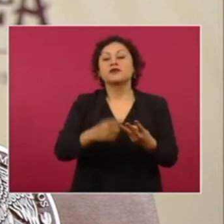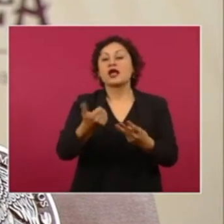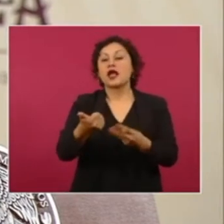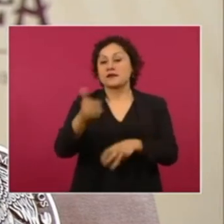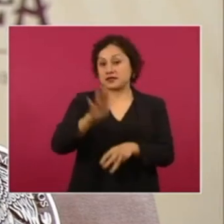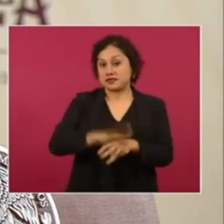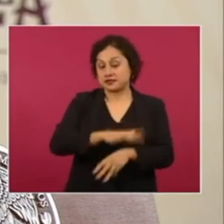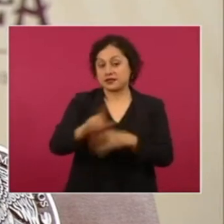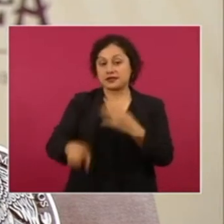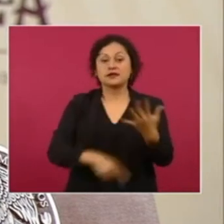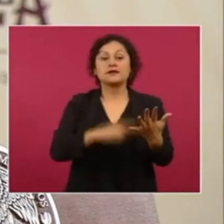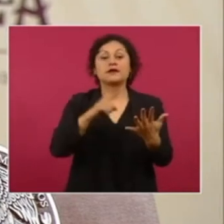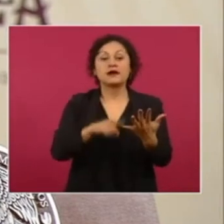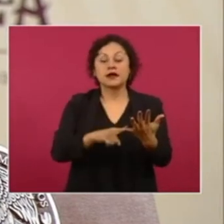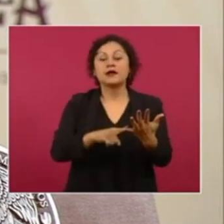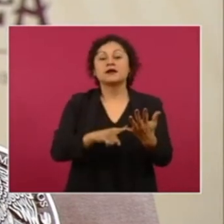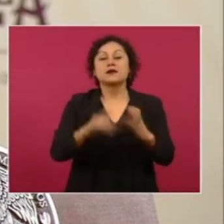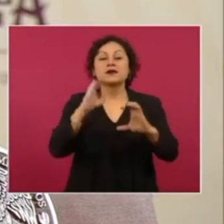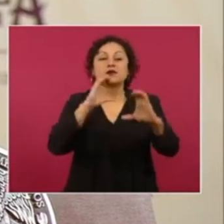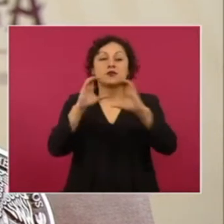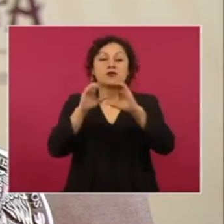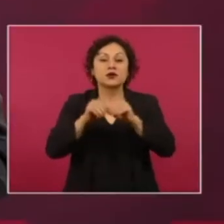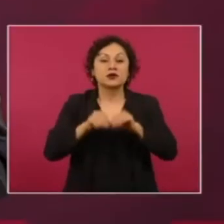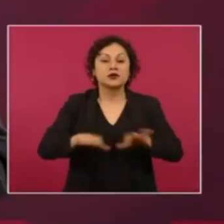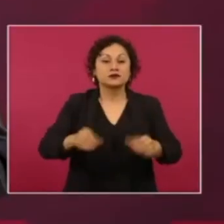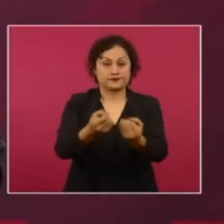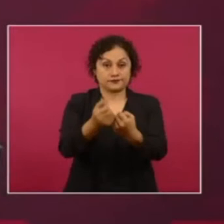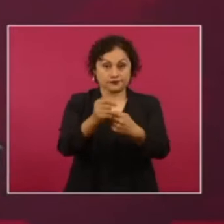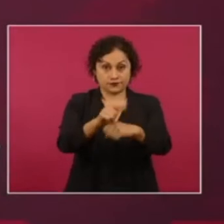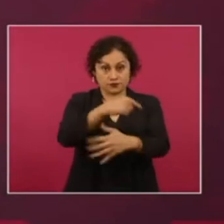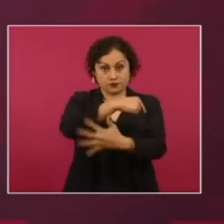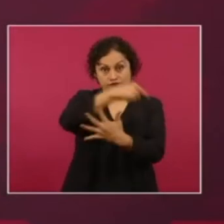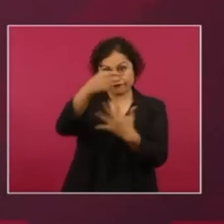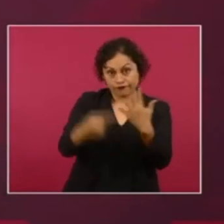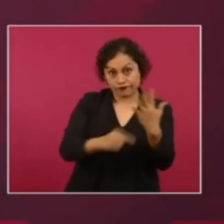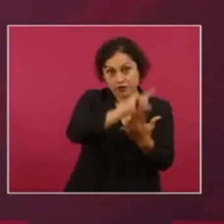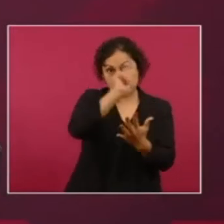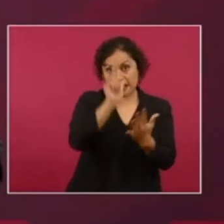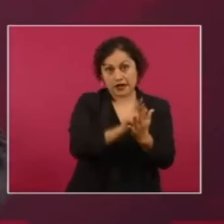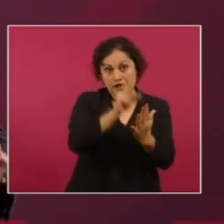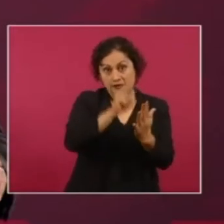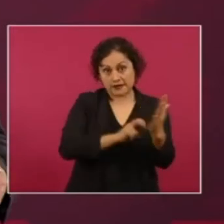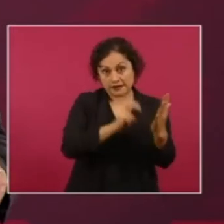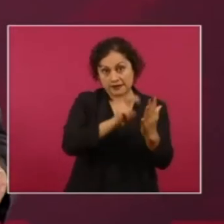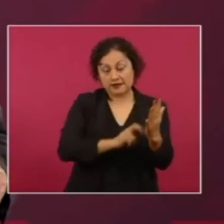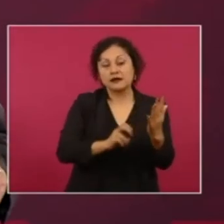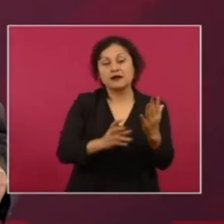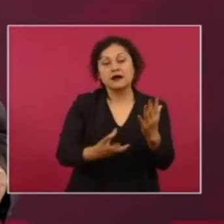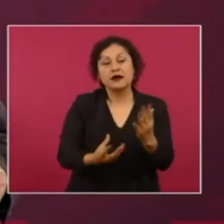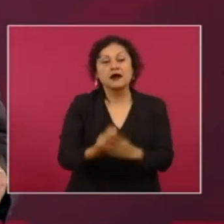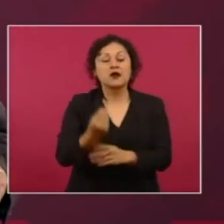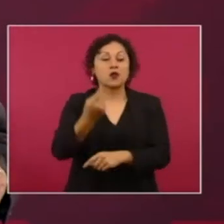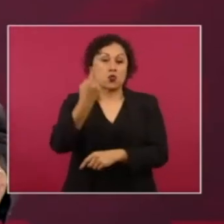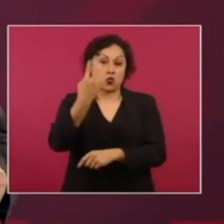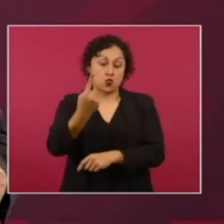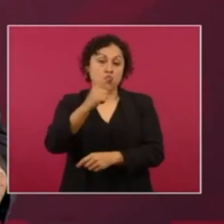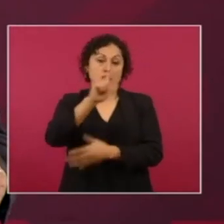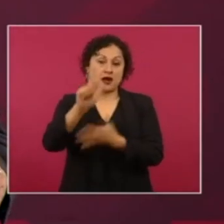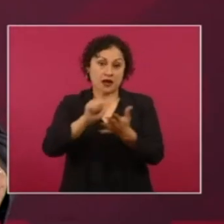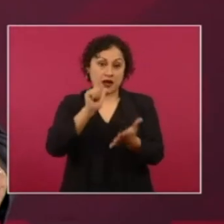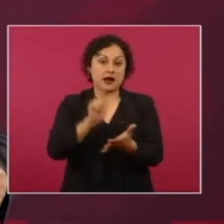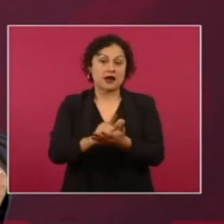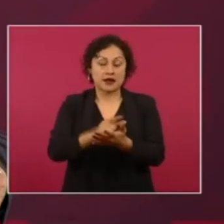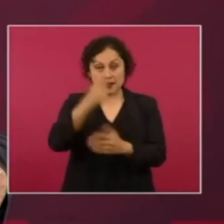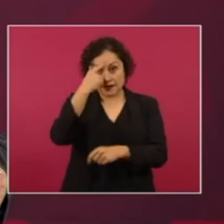la Ley General de Instituciones y Procedimientos Electorales, la Ley General de Partidos Políticos, la Ley Orgánica